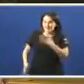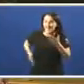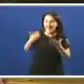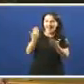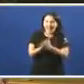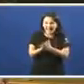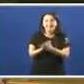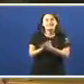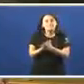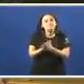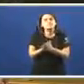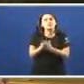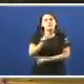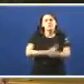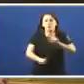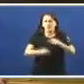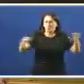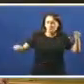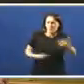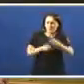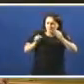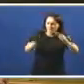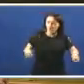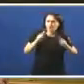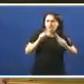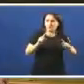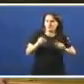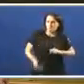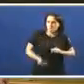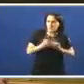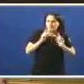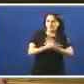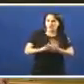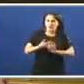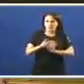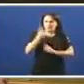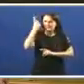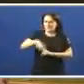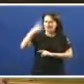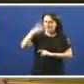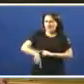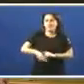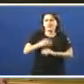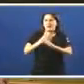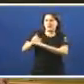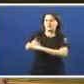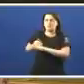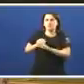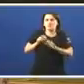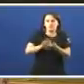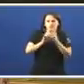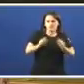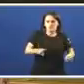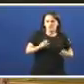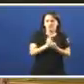hai unha deficiencia moitísimo máis elevada significativamente, como vostede xa coñece, que no resto de servizos. Os